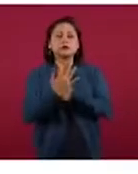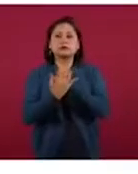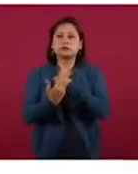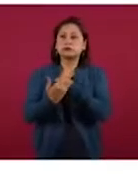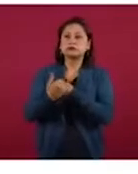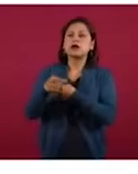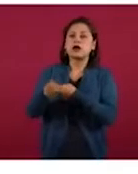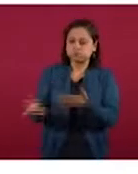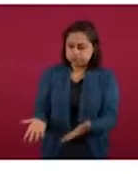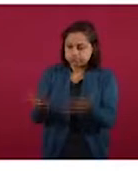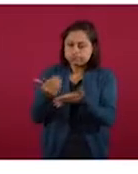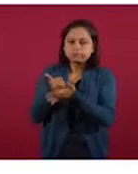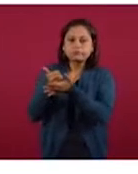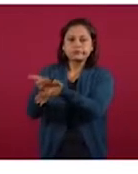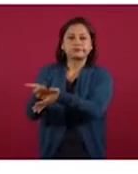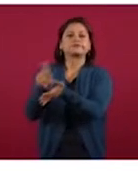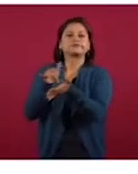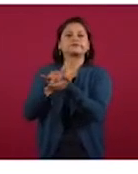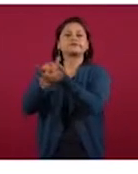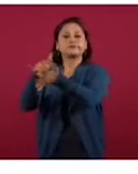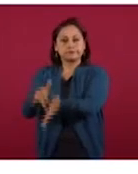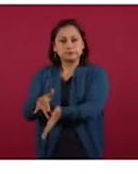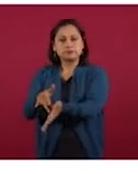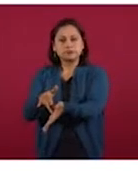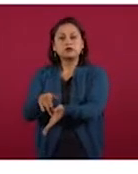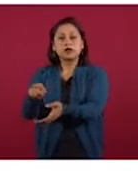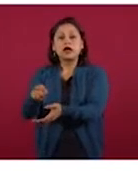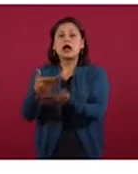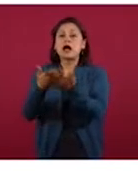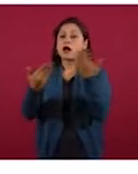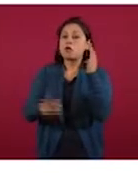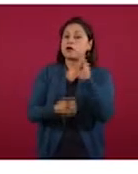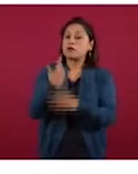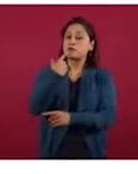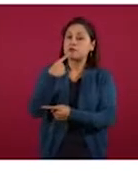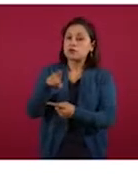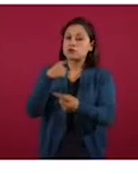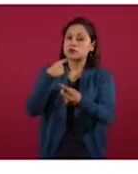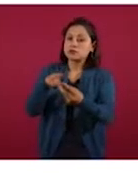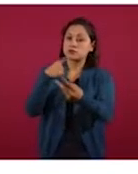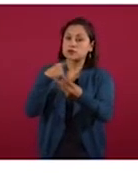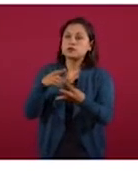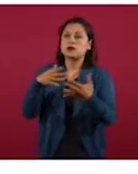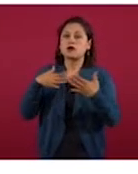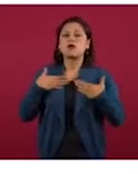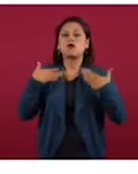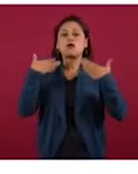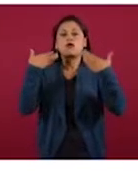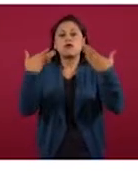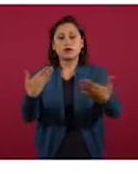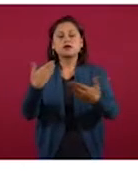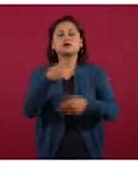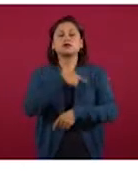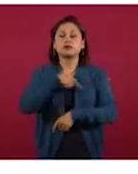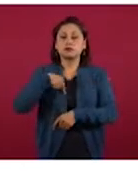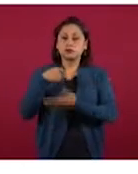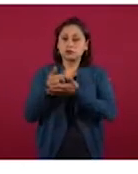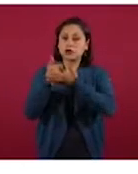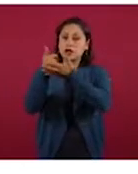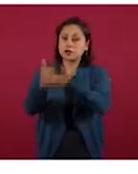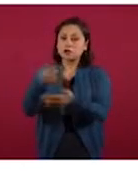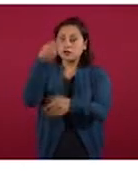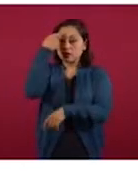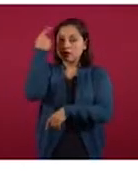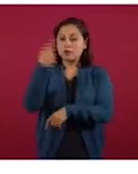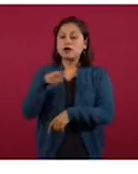muchas denuncias. Están recibiendo todo el apoyo legal y el acompañamiento necesario para que no se